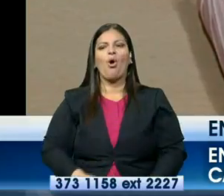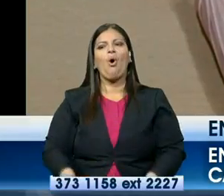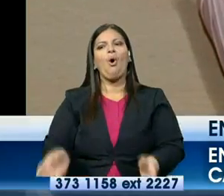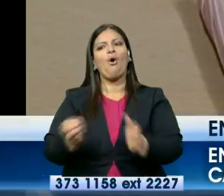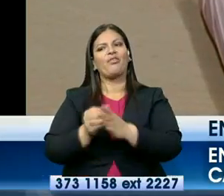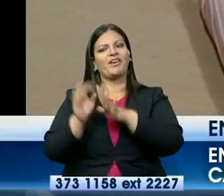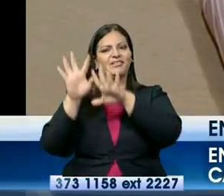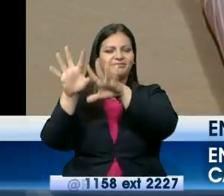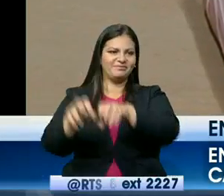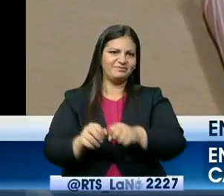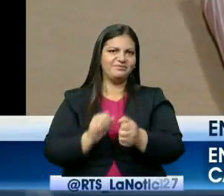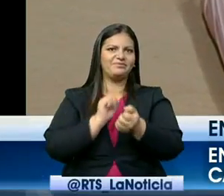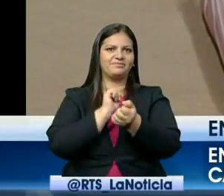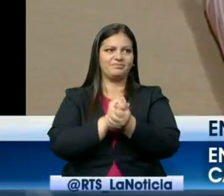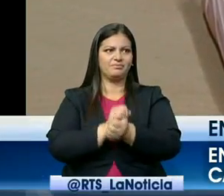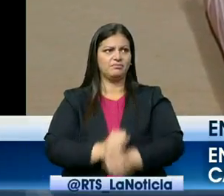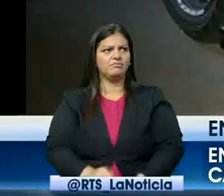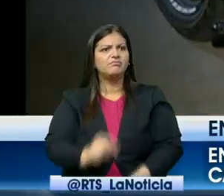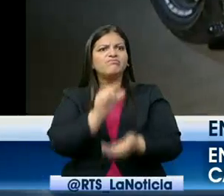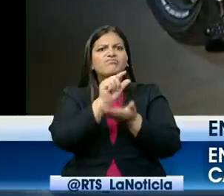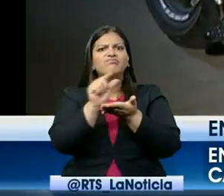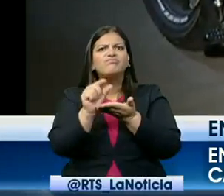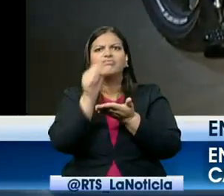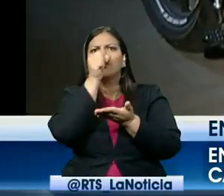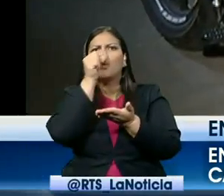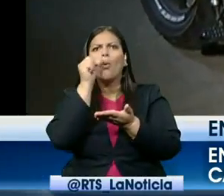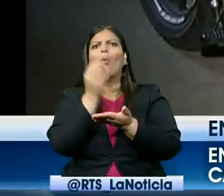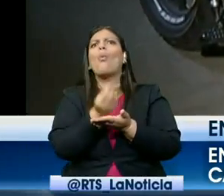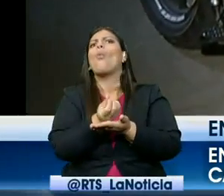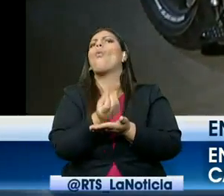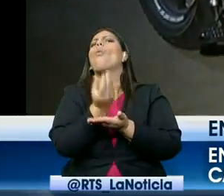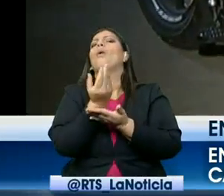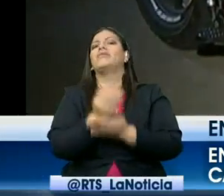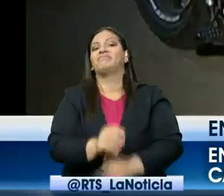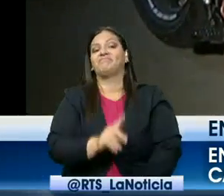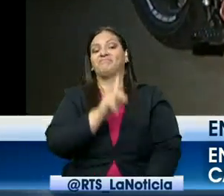más de $1,000. Informó Jorge Salazar.